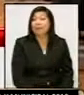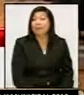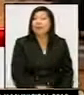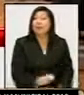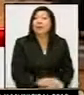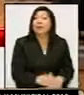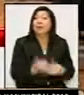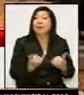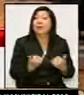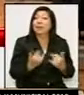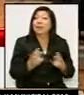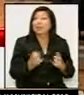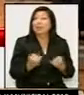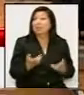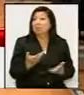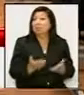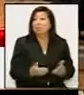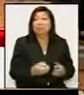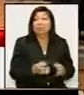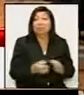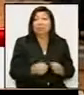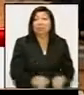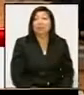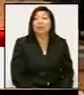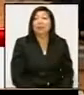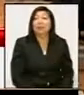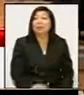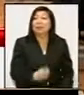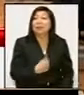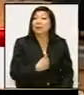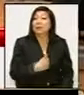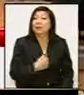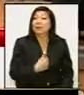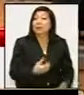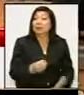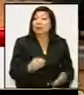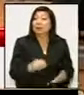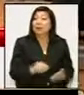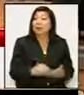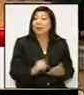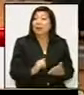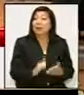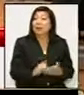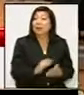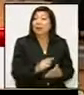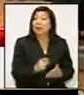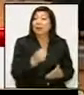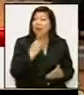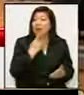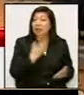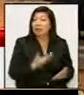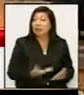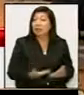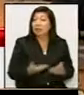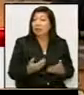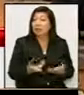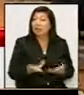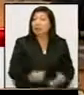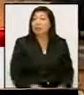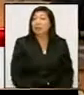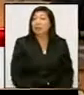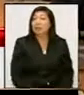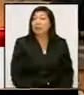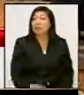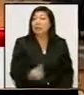esta manifestación que seguramente interprete el sentido mismo de la concesión y que a ellos los ha llevado a exclusivizar el servicio